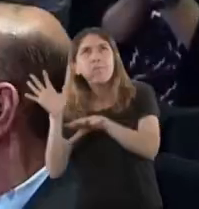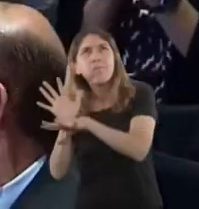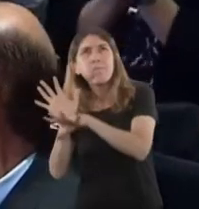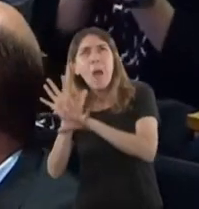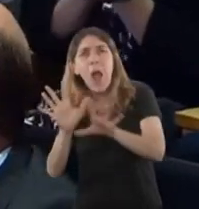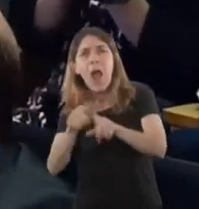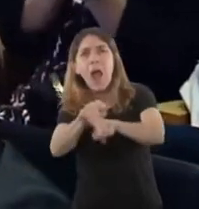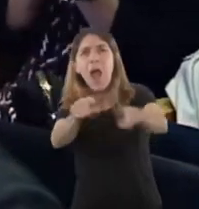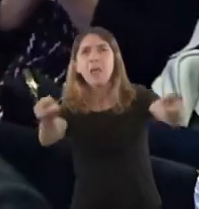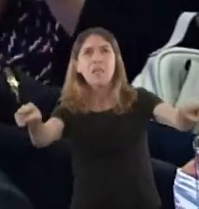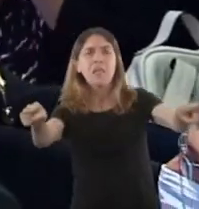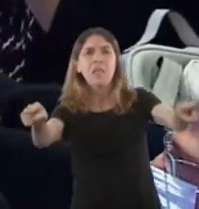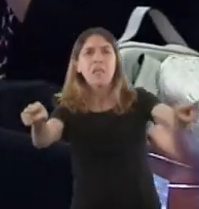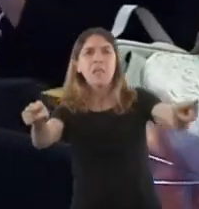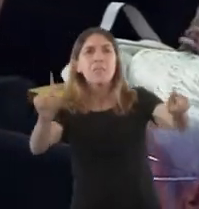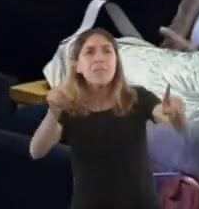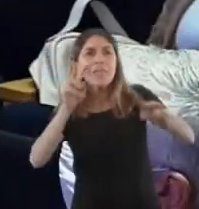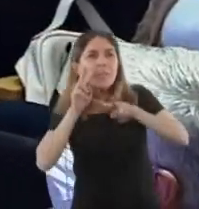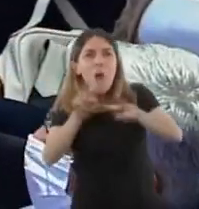en la foto